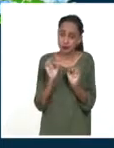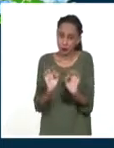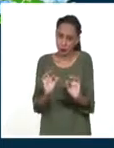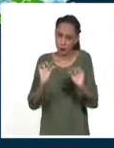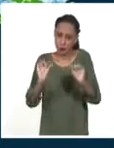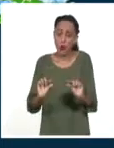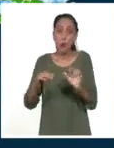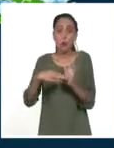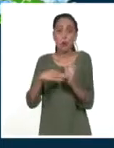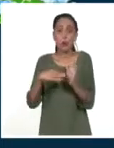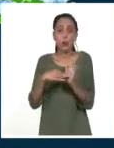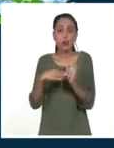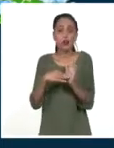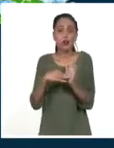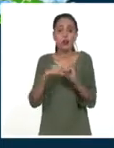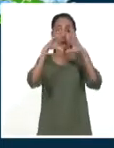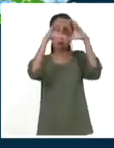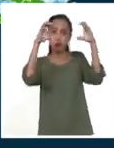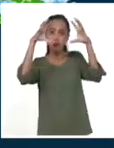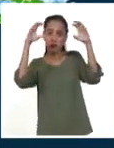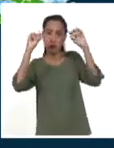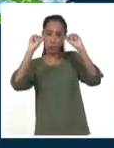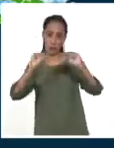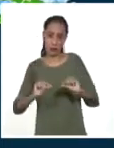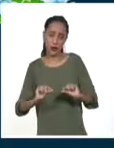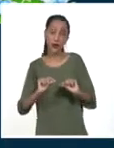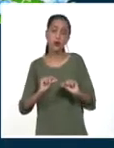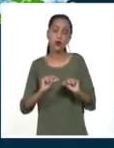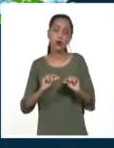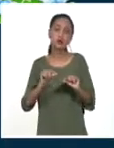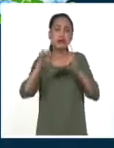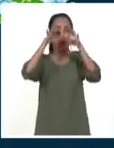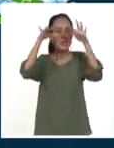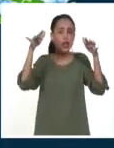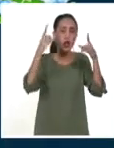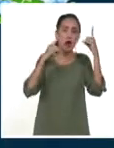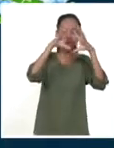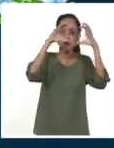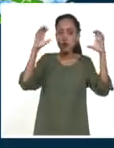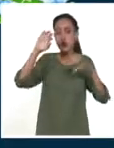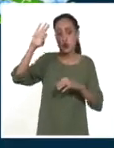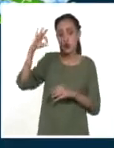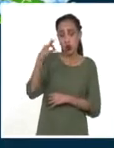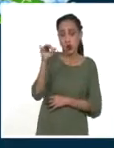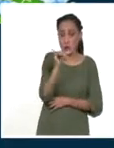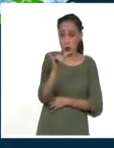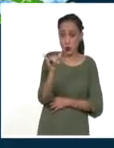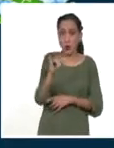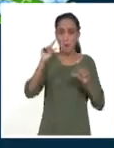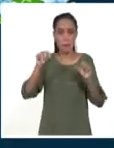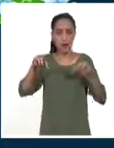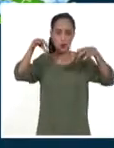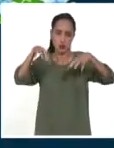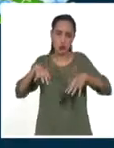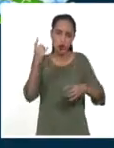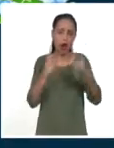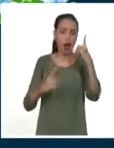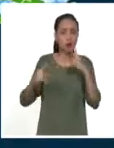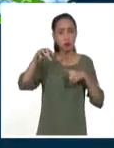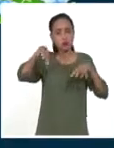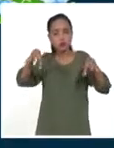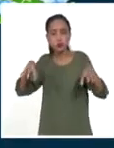tarde, pues disminuyendo la nubosidad con cielo parcialmente nublado, sol, y también disminuyendo la lluvia, aislados chubascos en la